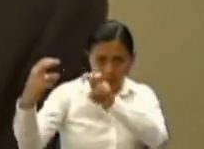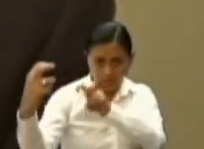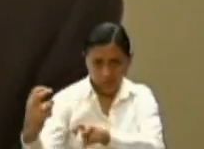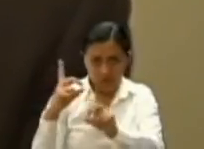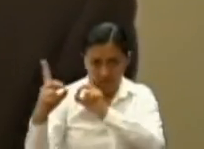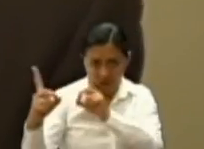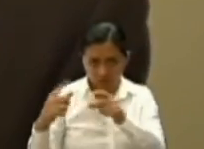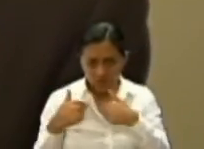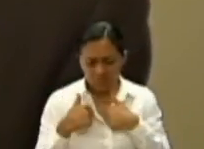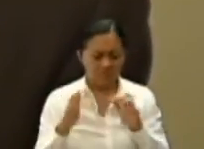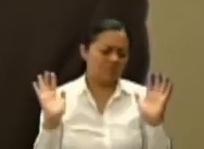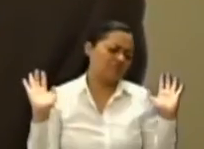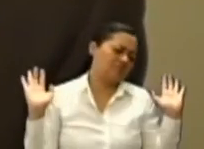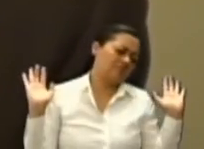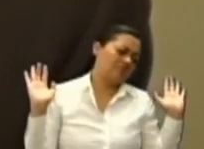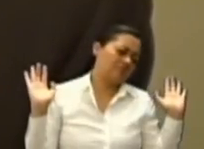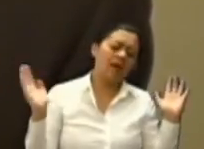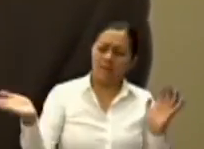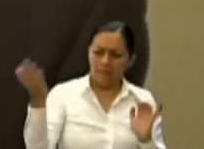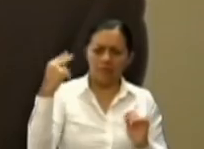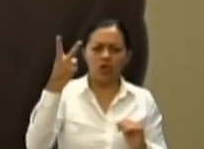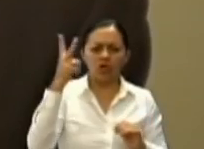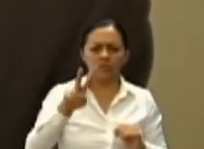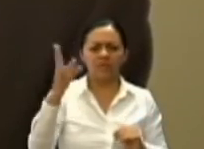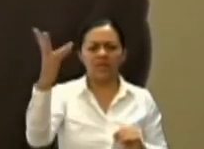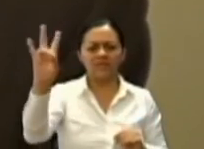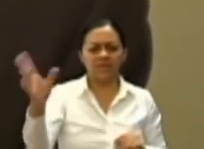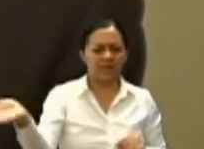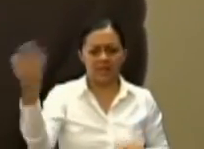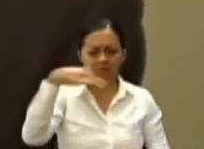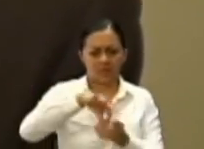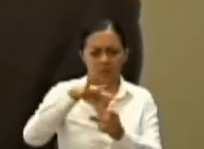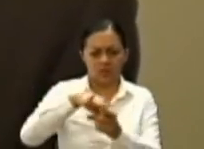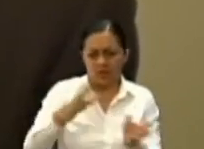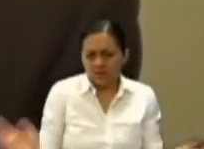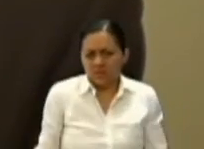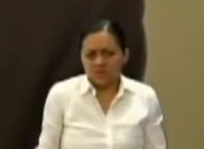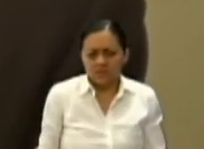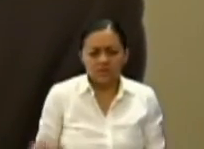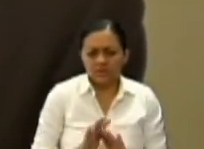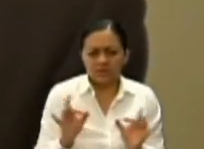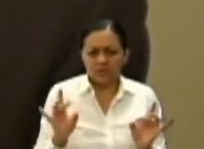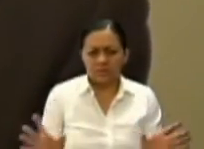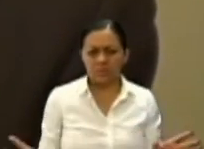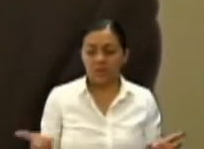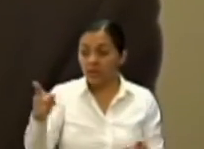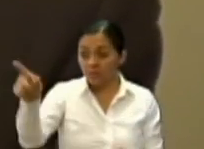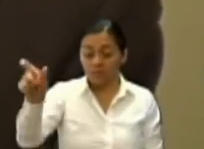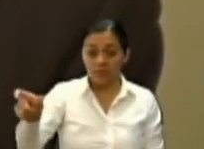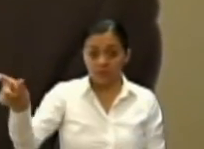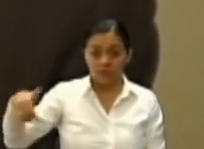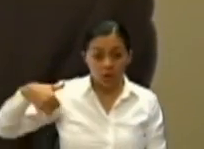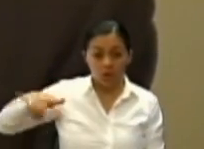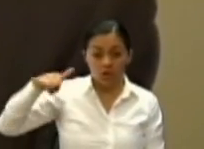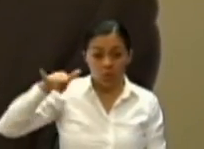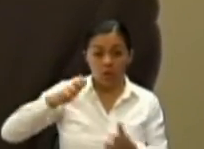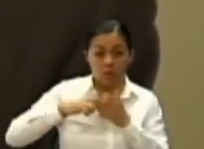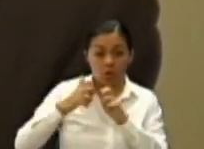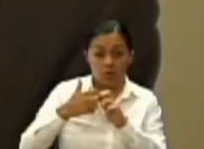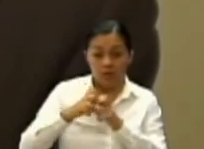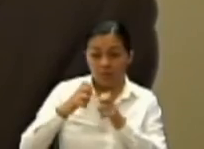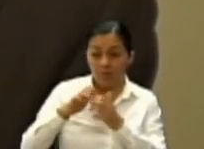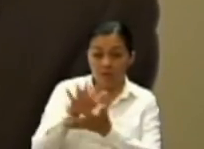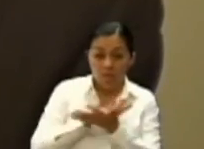vencerlos en el 2017 y esta es la respuesta a su pregunta frente a esta gente que va a tratar de seguir descentralizando el país cuál debe ser la respuesta